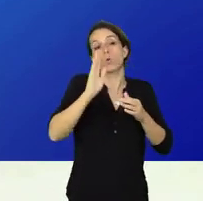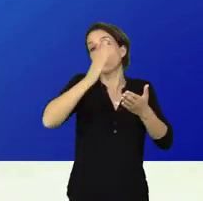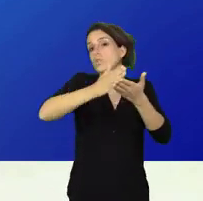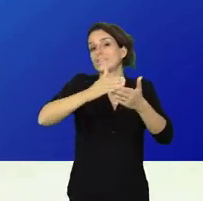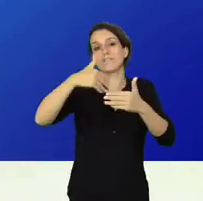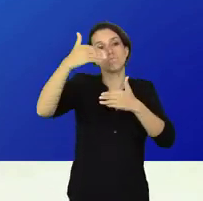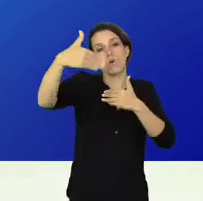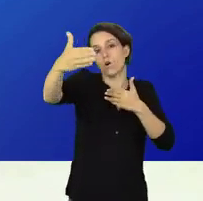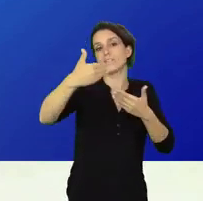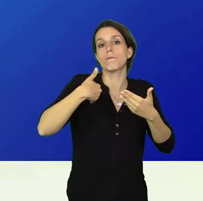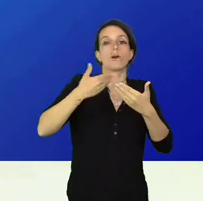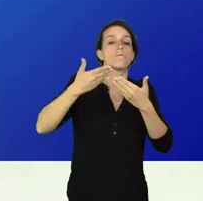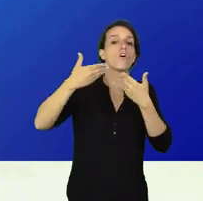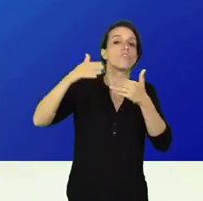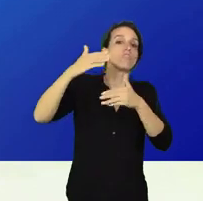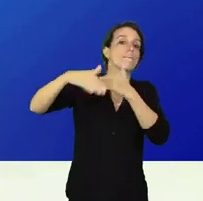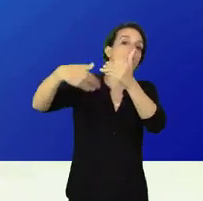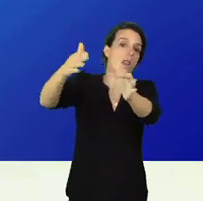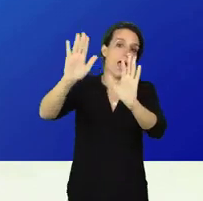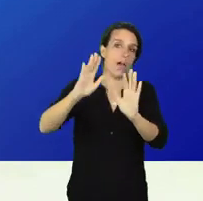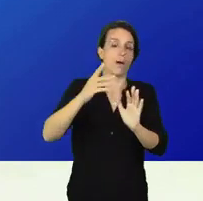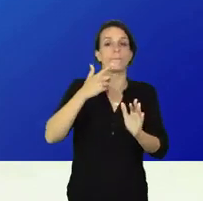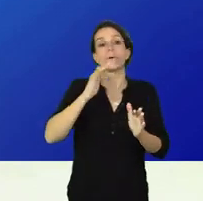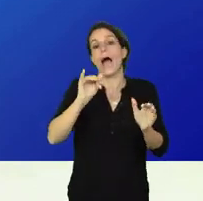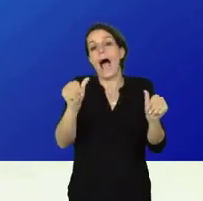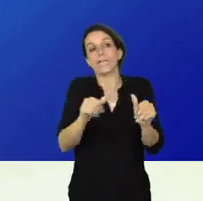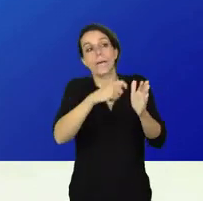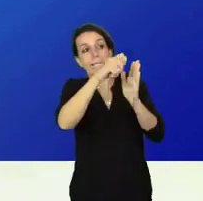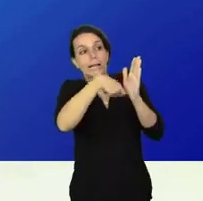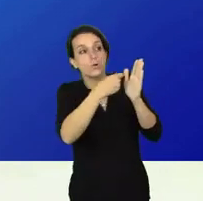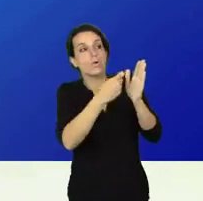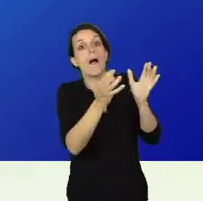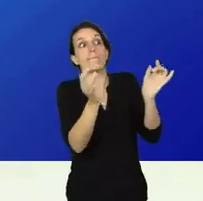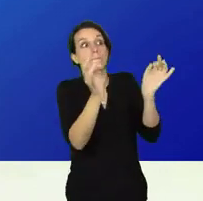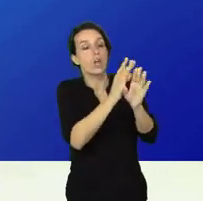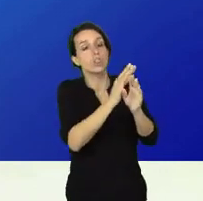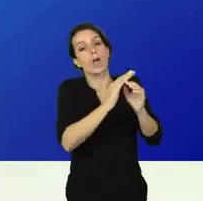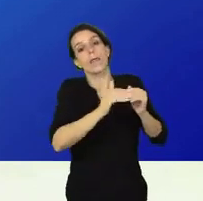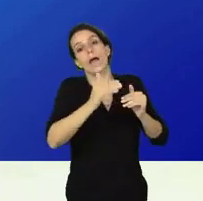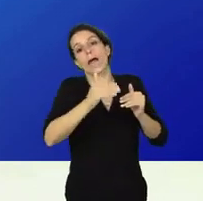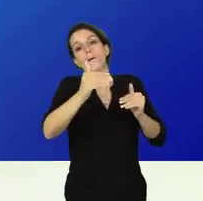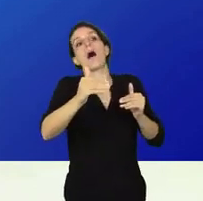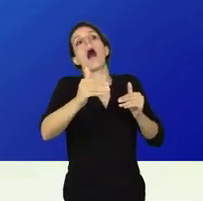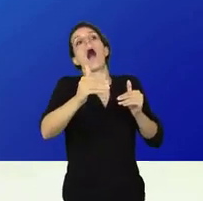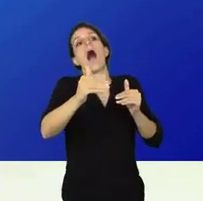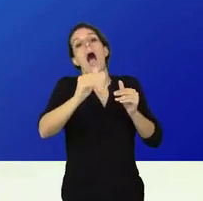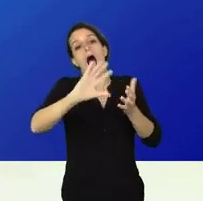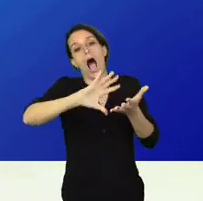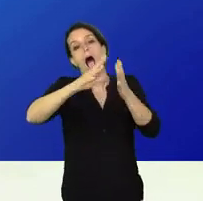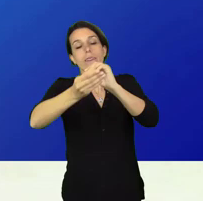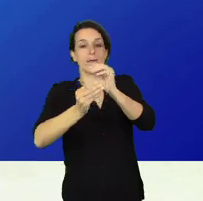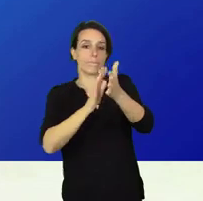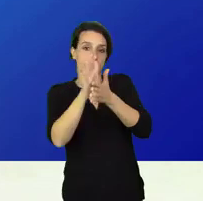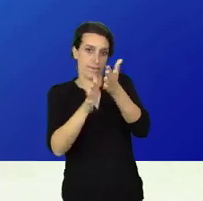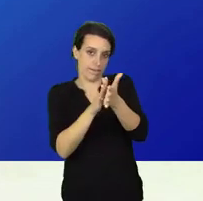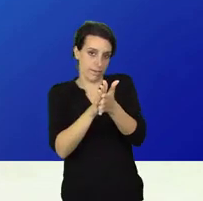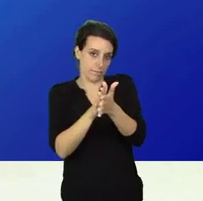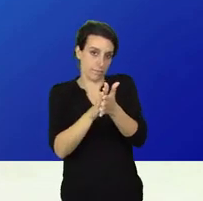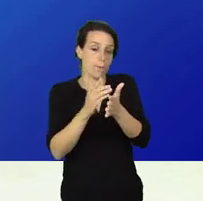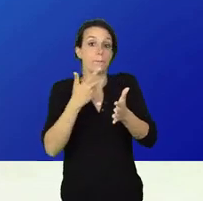las etapas finales, es decir, es una adaptación de la película al final, generalmente en la etapa de distribución, cuando las